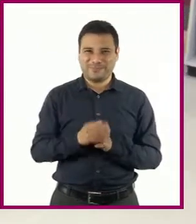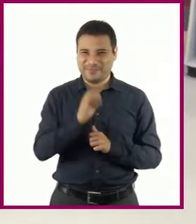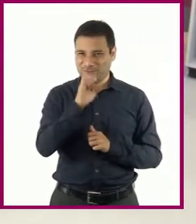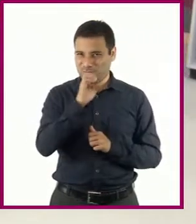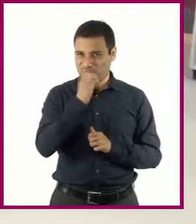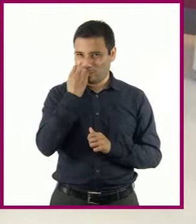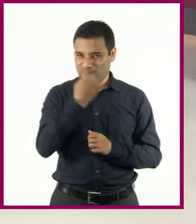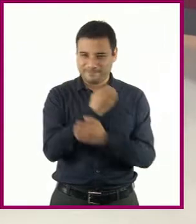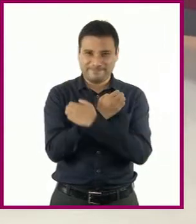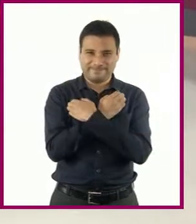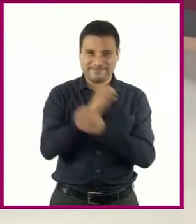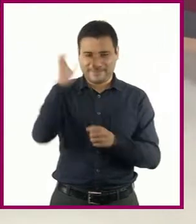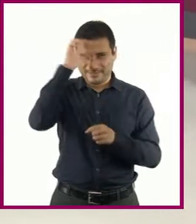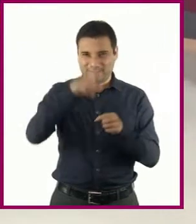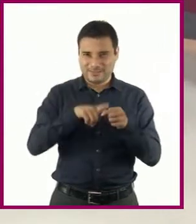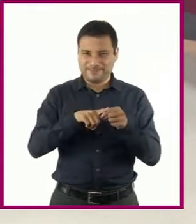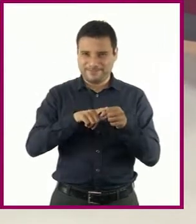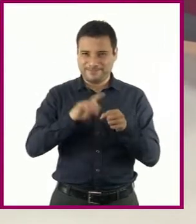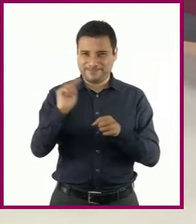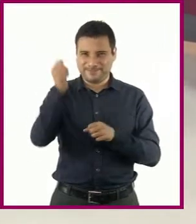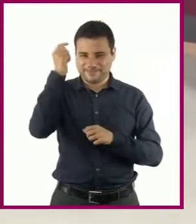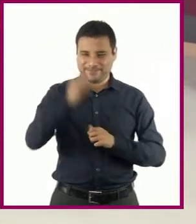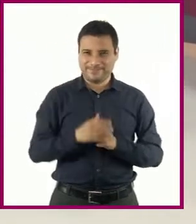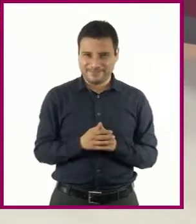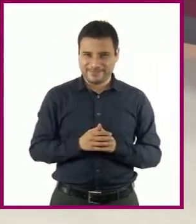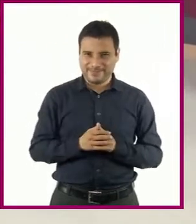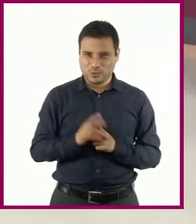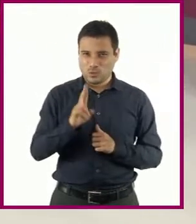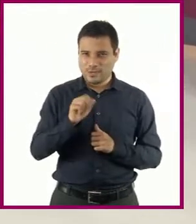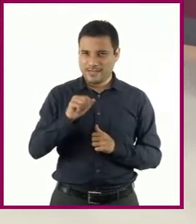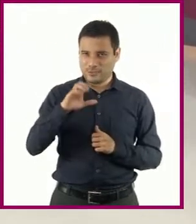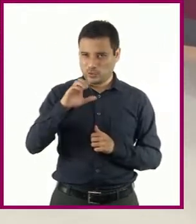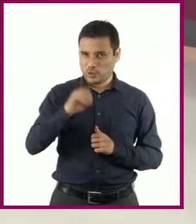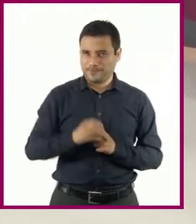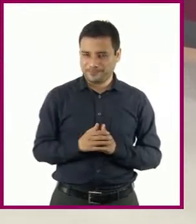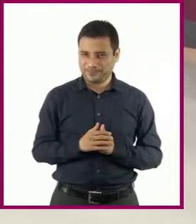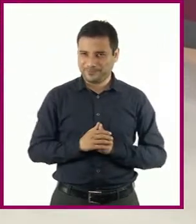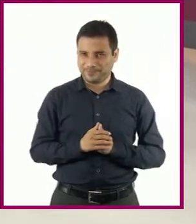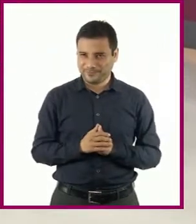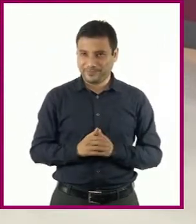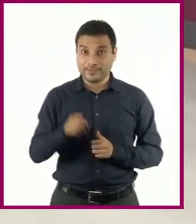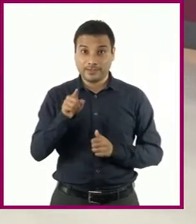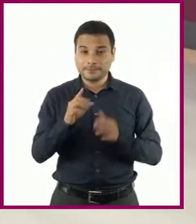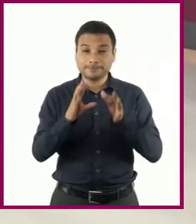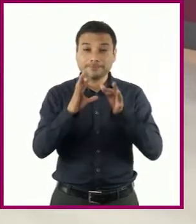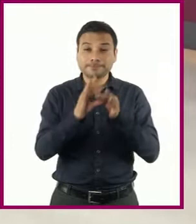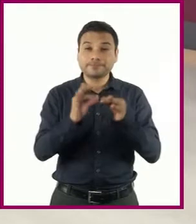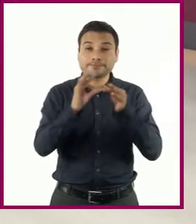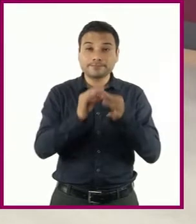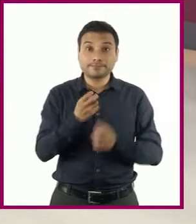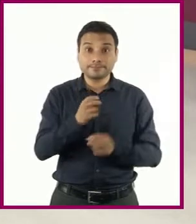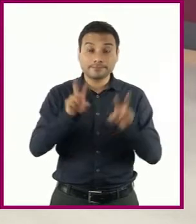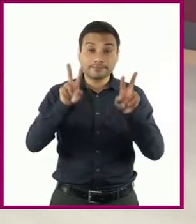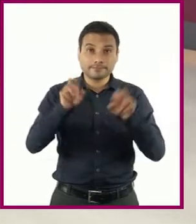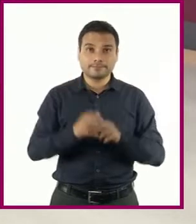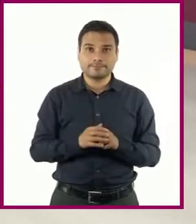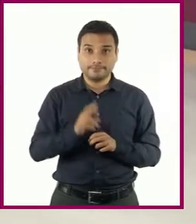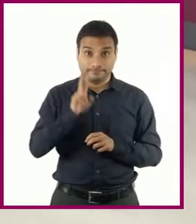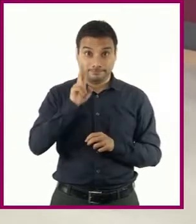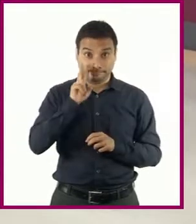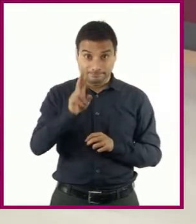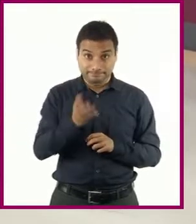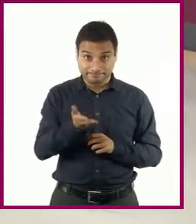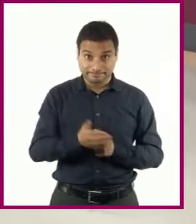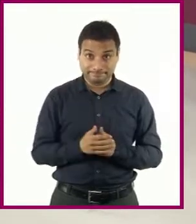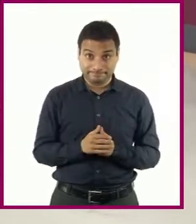Educación, la Ciencia y la Cultura, UNESCO, por sus siglas en inglés, que habla acerca de esto. ¿Podemos